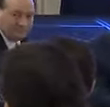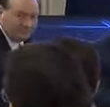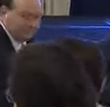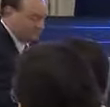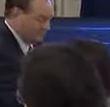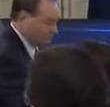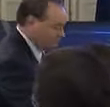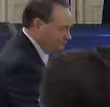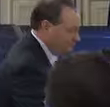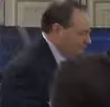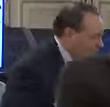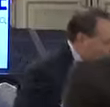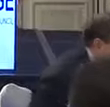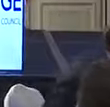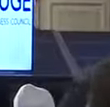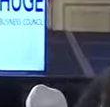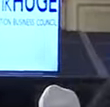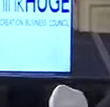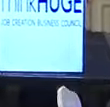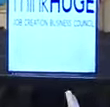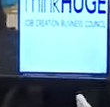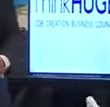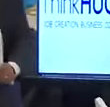Señor presidente, por favor.